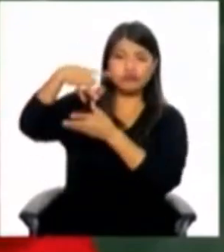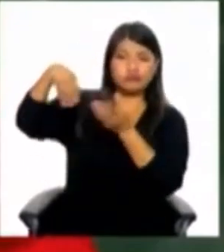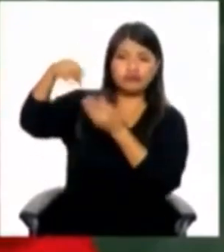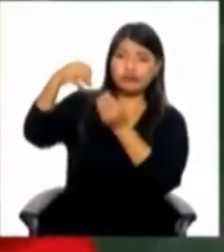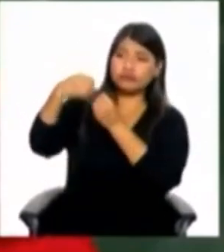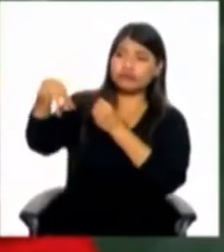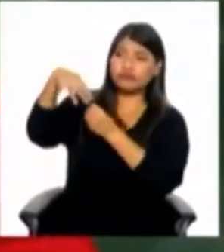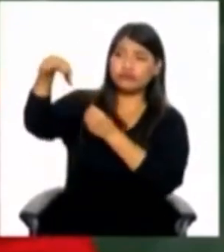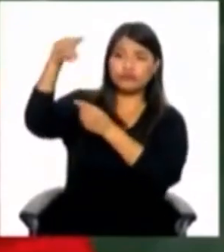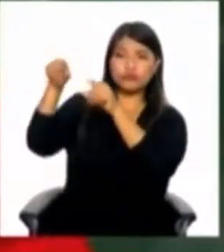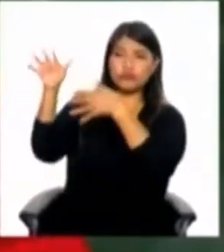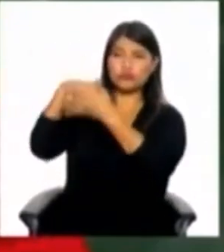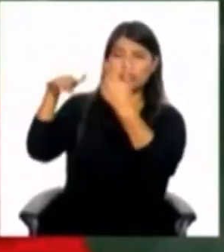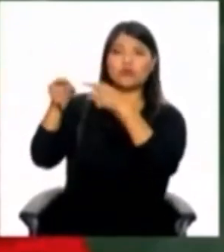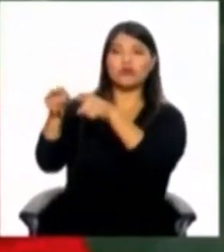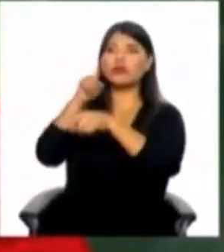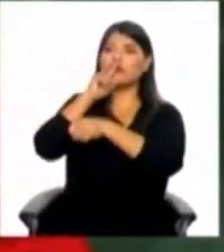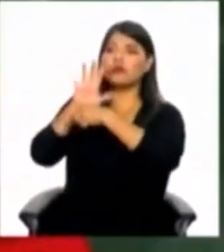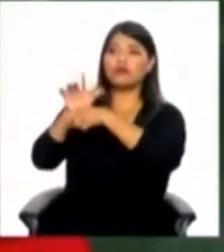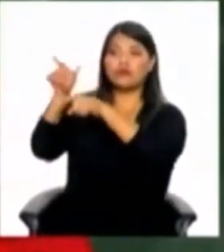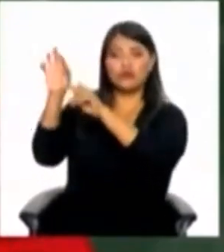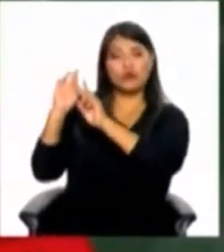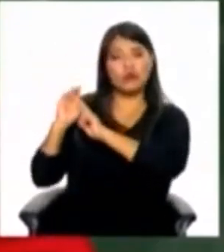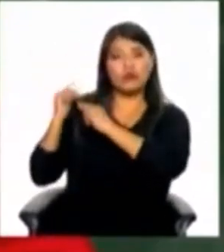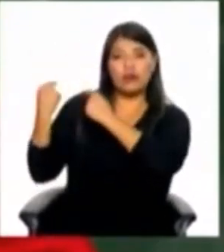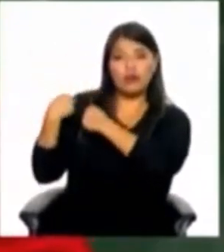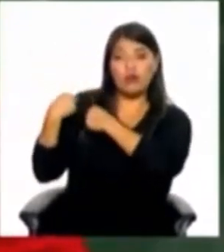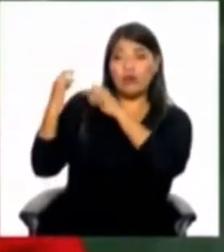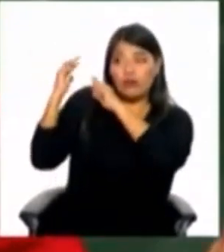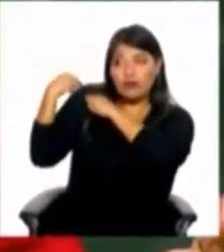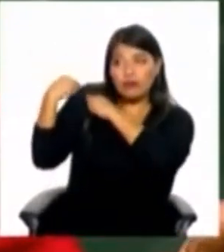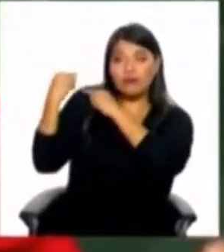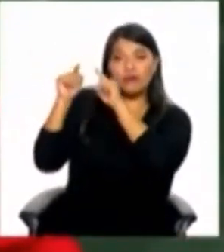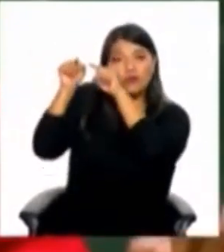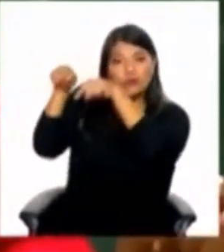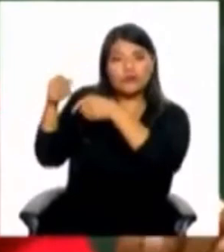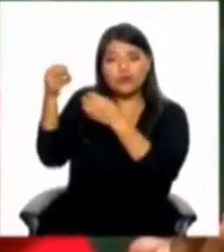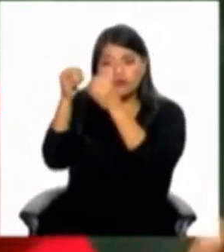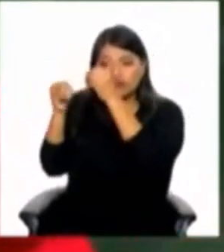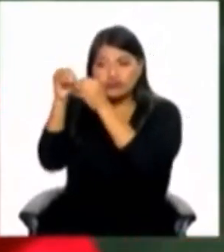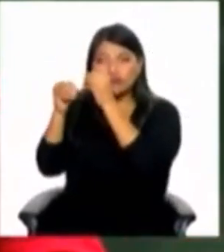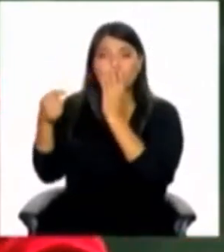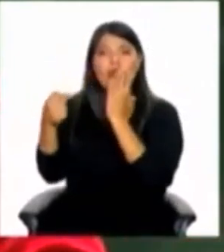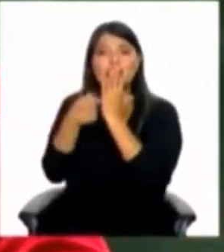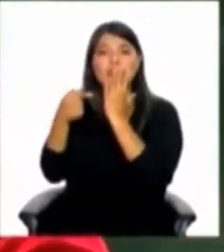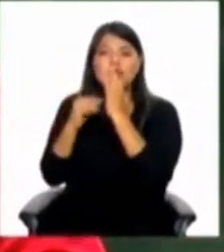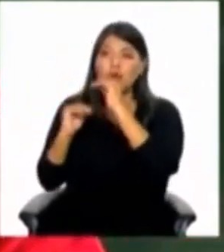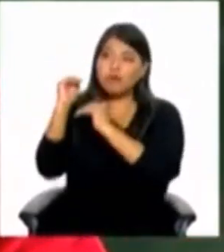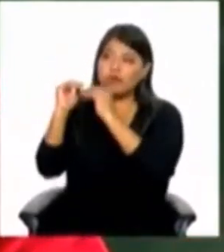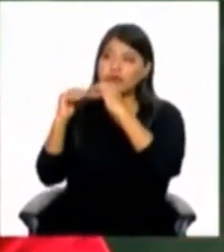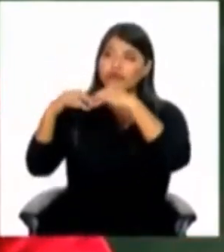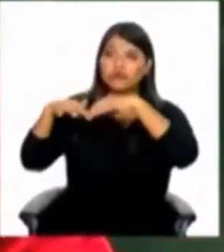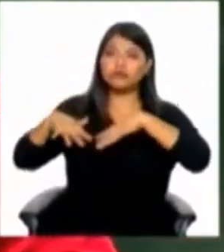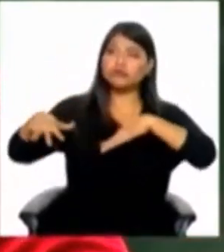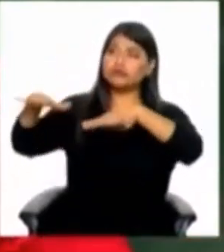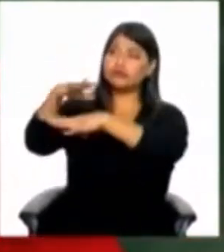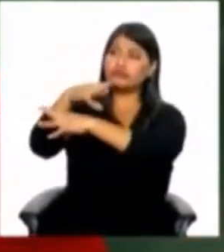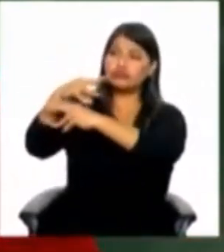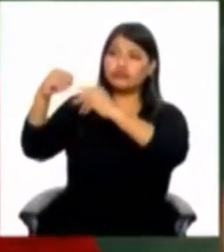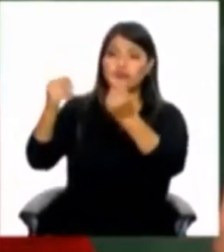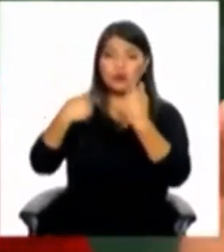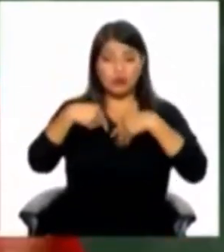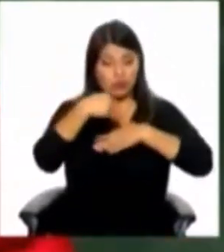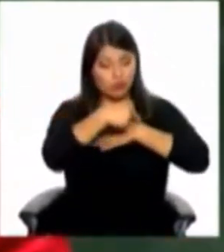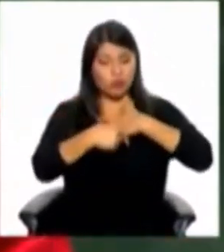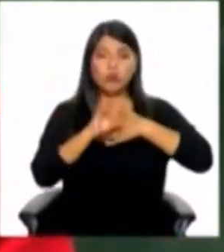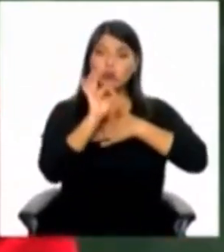también que honren sus compromisos en transferencia tecnológica y financiamiento climático.